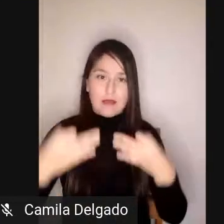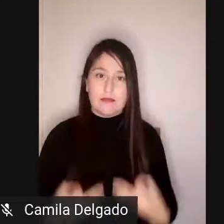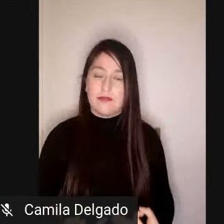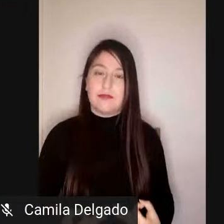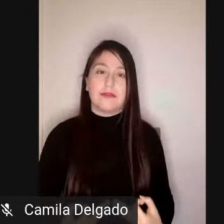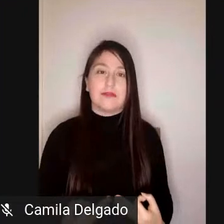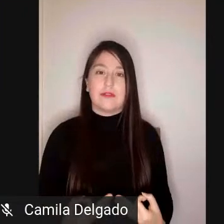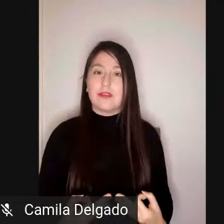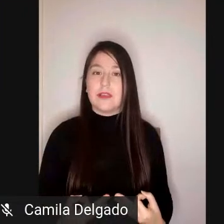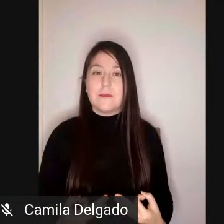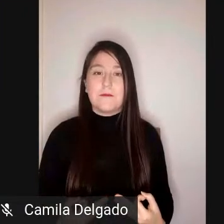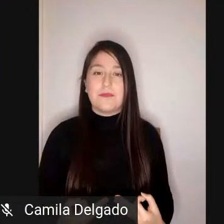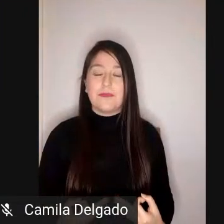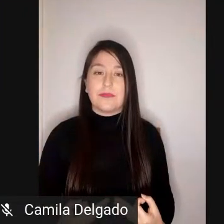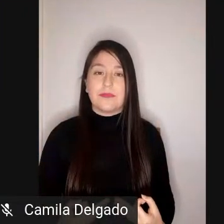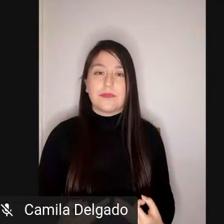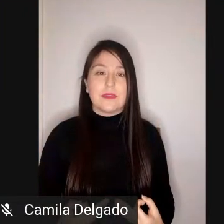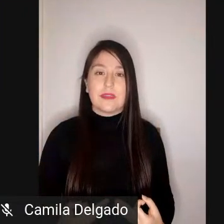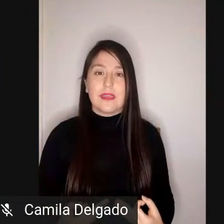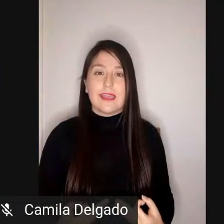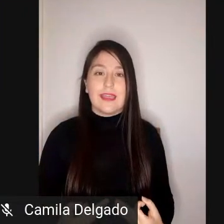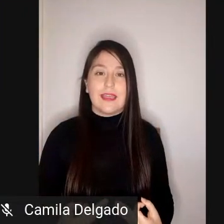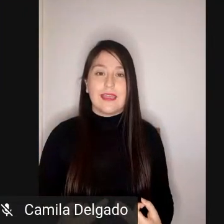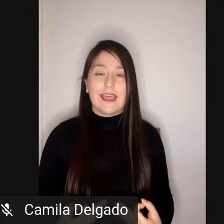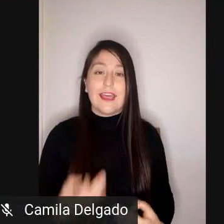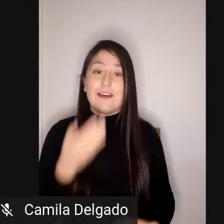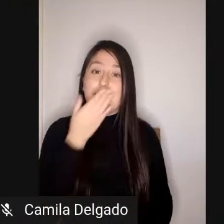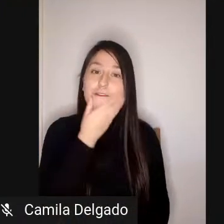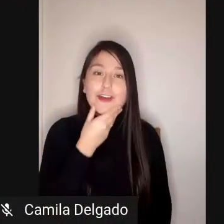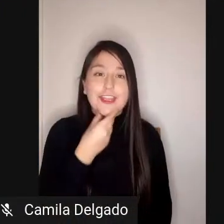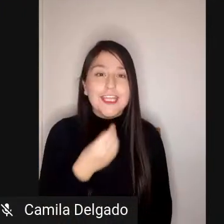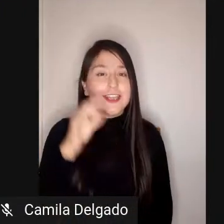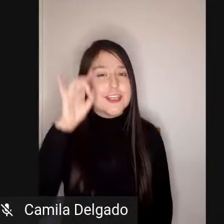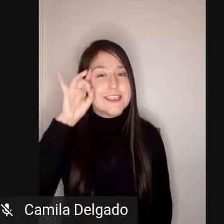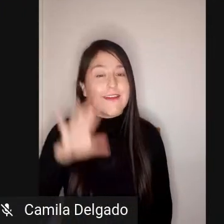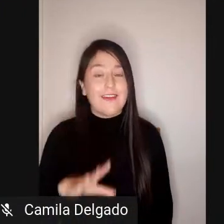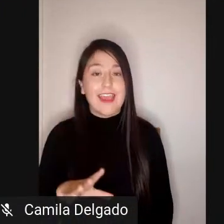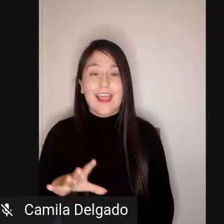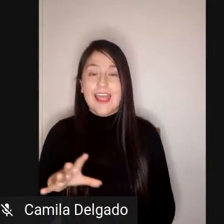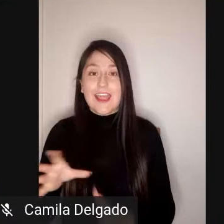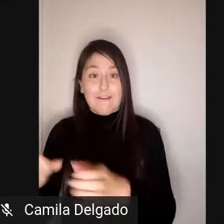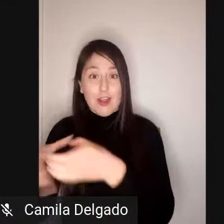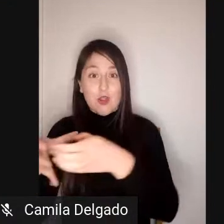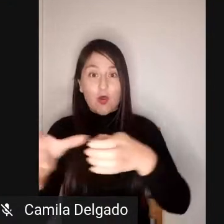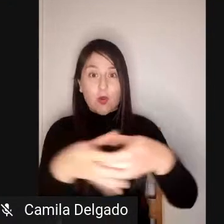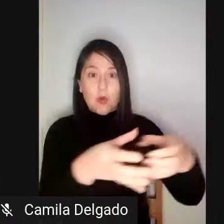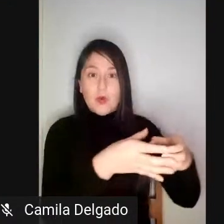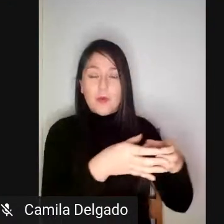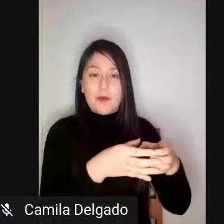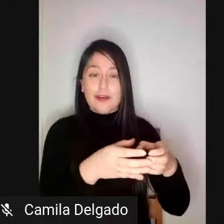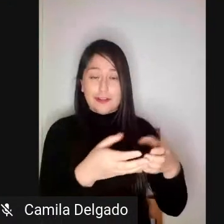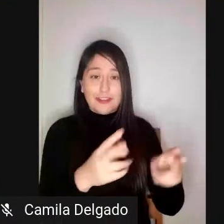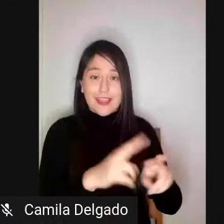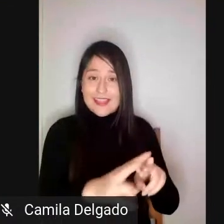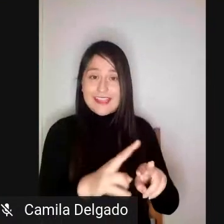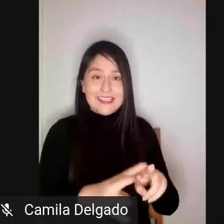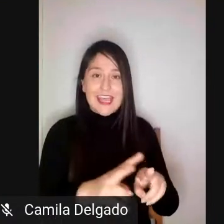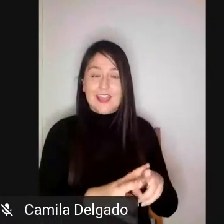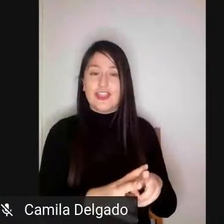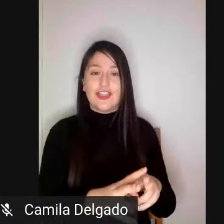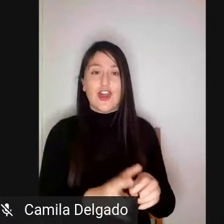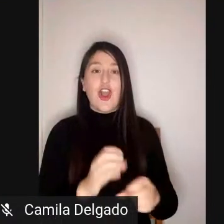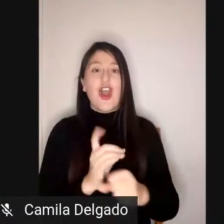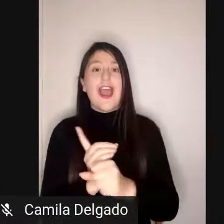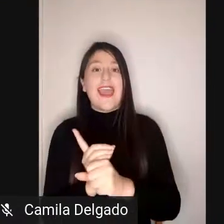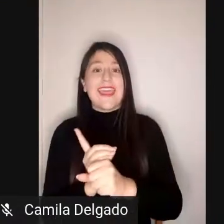que me he podido rodear, es lindo saber que hay ciertos sectores que lo están aplicando, tanto en género, en el pueblo originario, en derechos